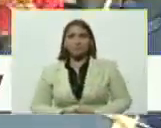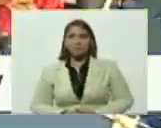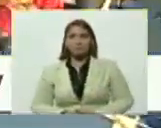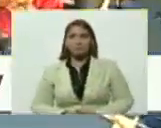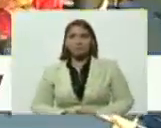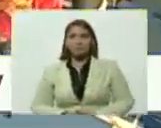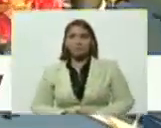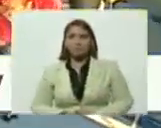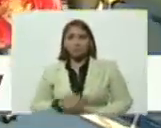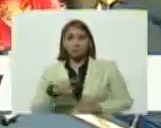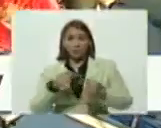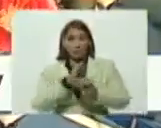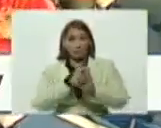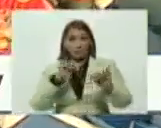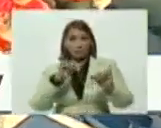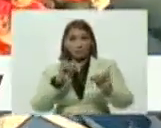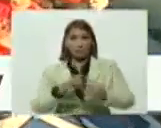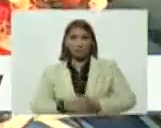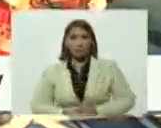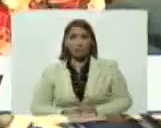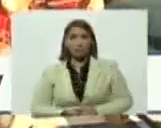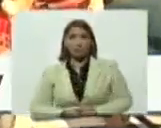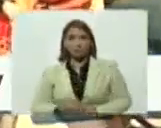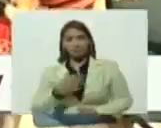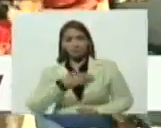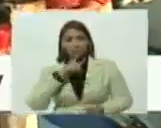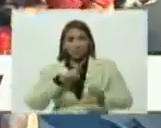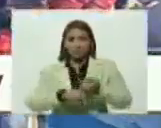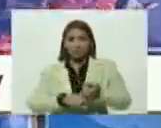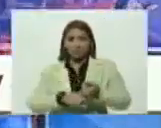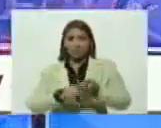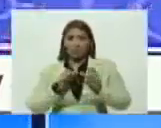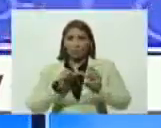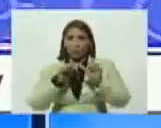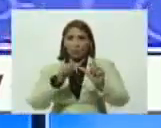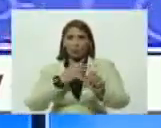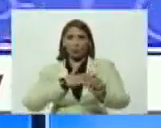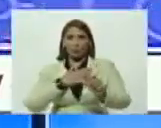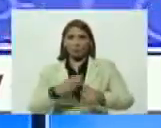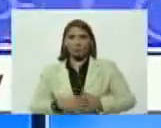Bueno, luego de finalizar la cadena de Cilia, continúo yo.